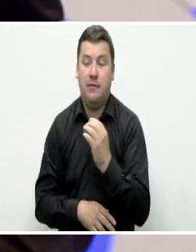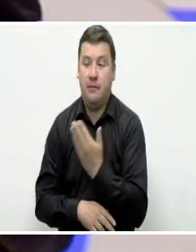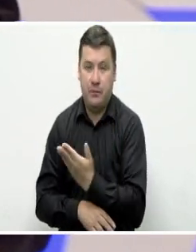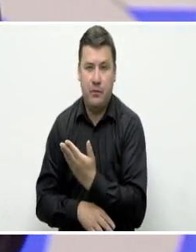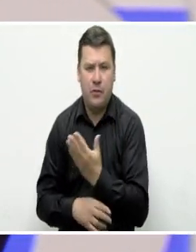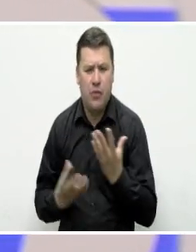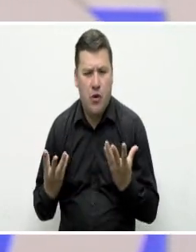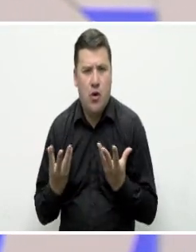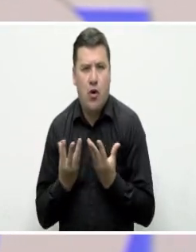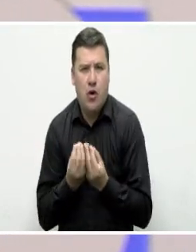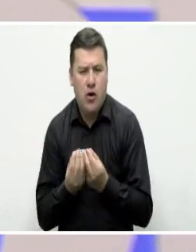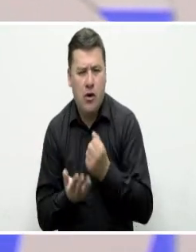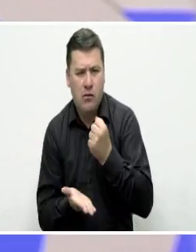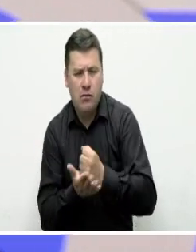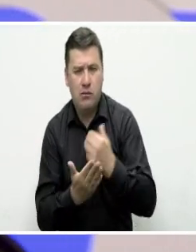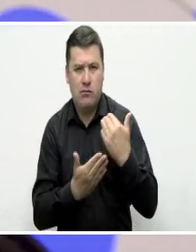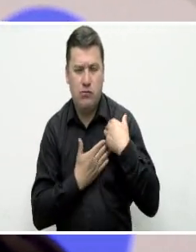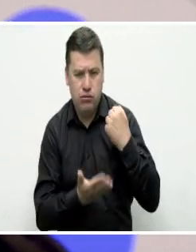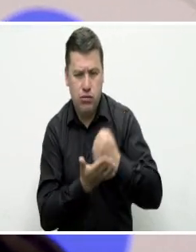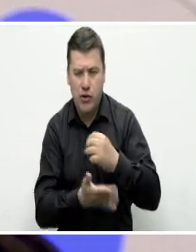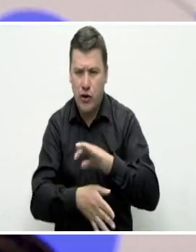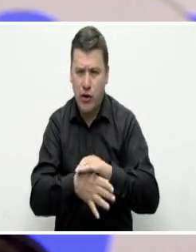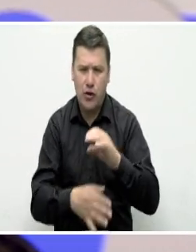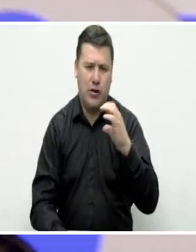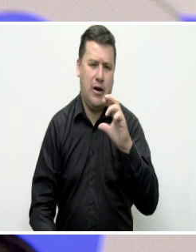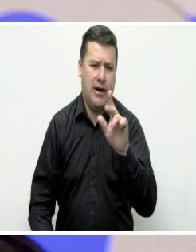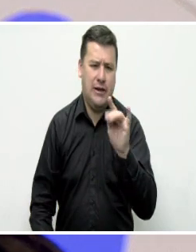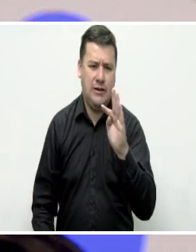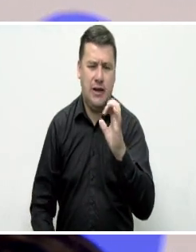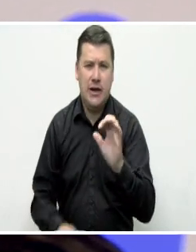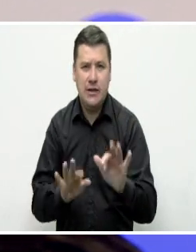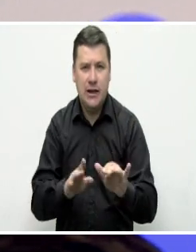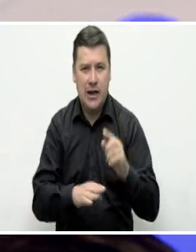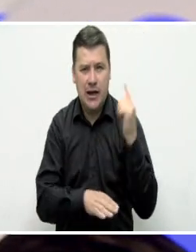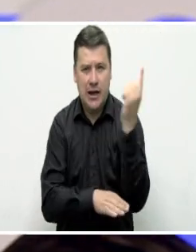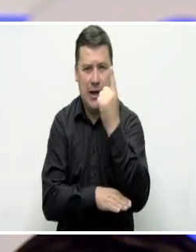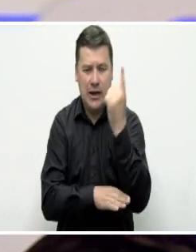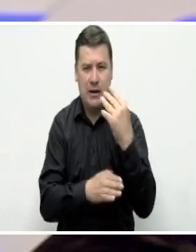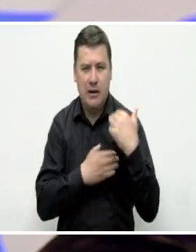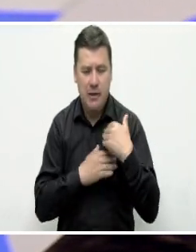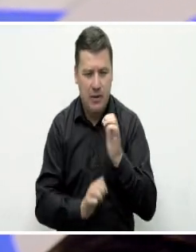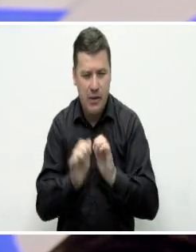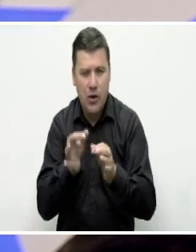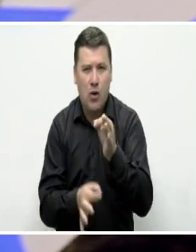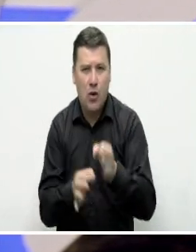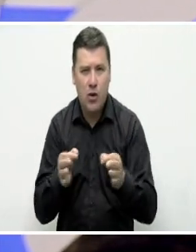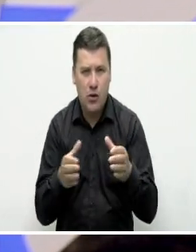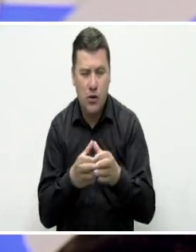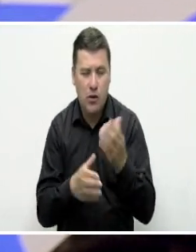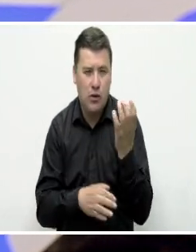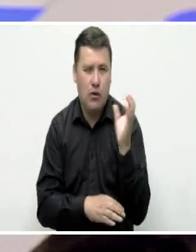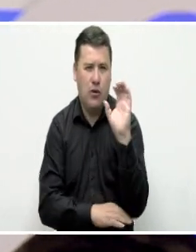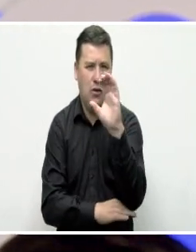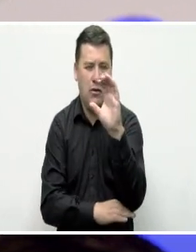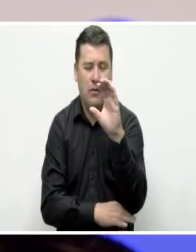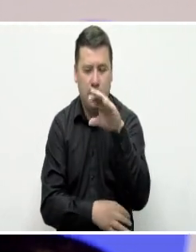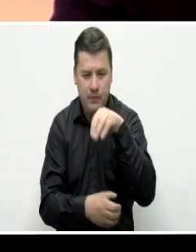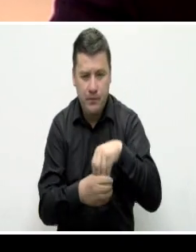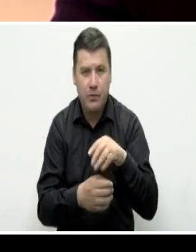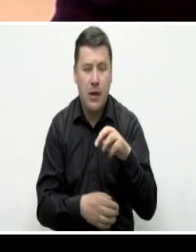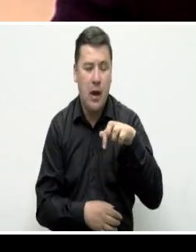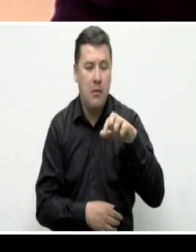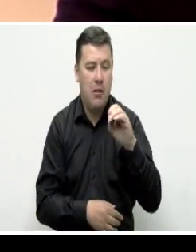la Unión Colegiada de Notarios, el doctor Cristian Stapper, secretario general de la Agencia de Defensa Jurídica de la Nación, Paola Gómez